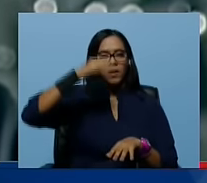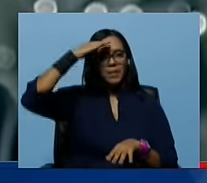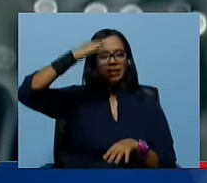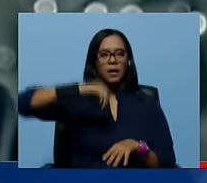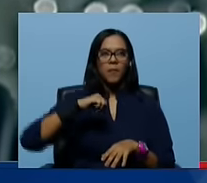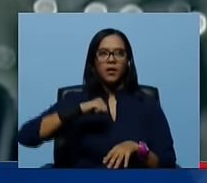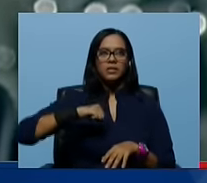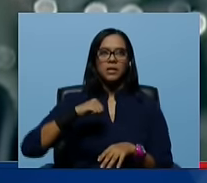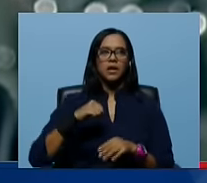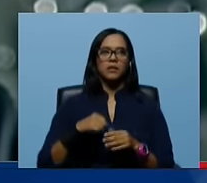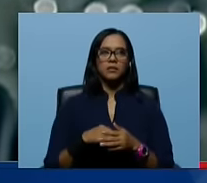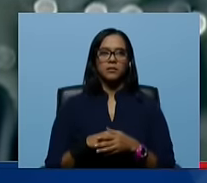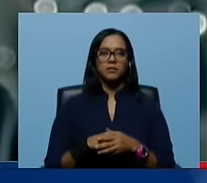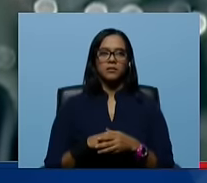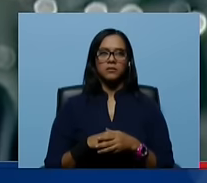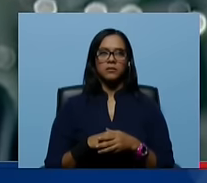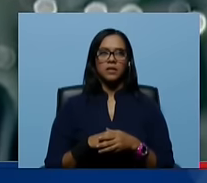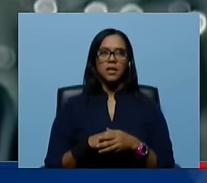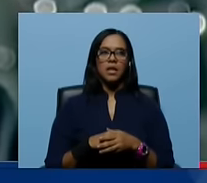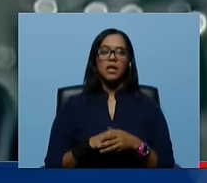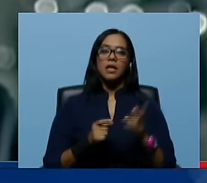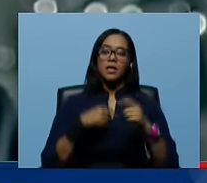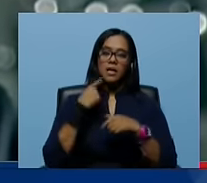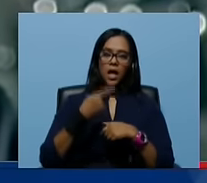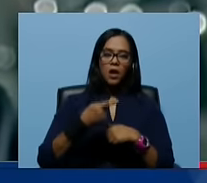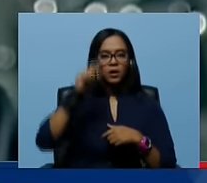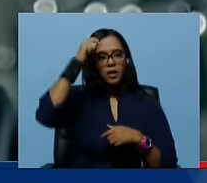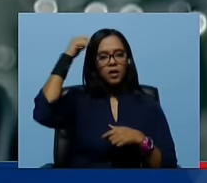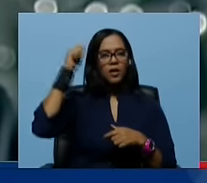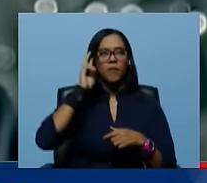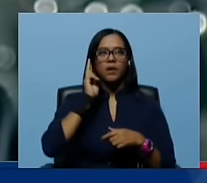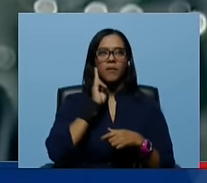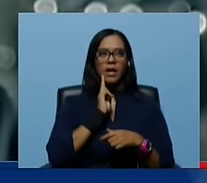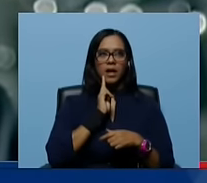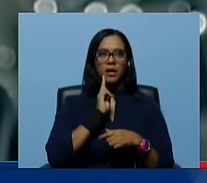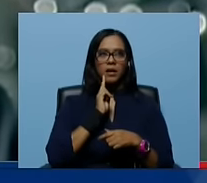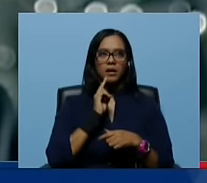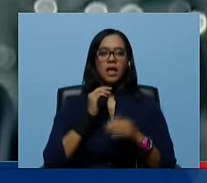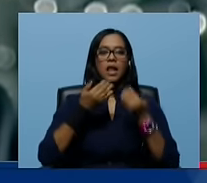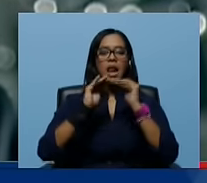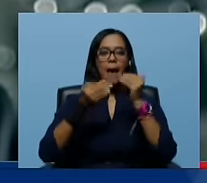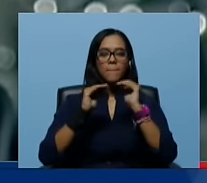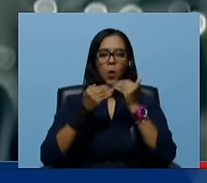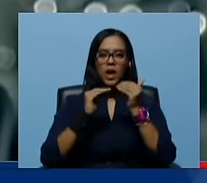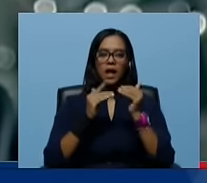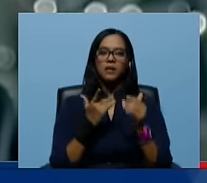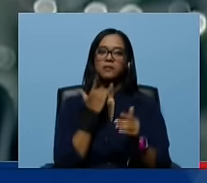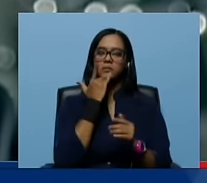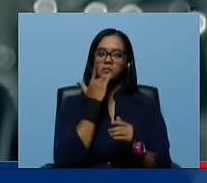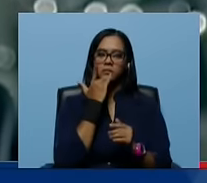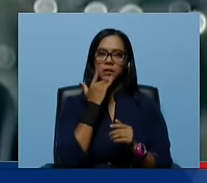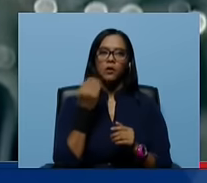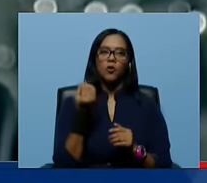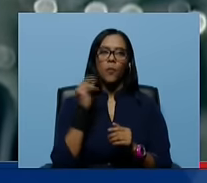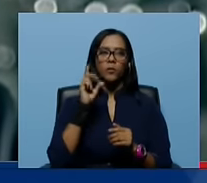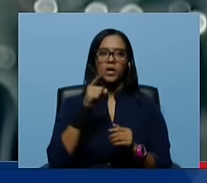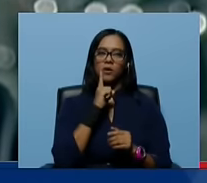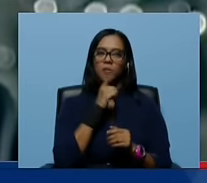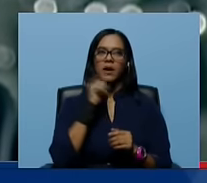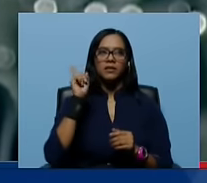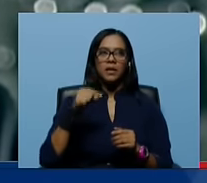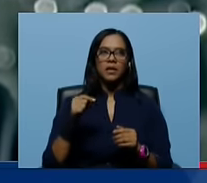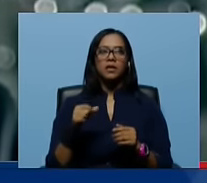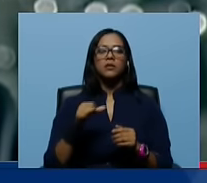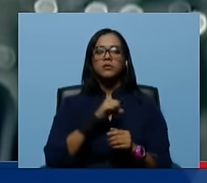cívico-militar-policial. Y el otro aforismo bolivariano, bueno, la moral y las luces, como usted lo nombró ahorita también,